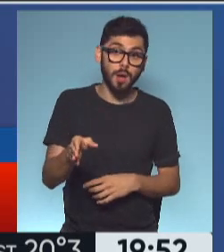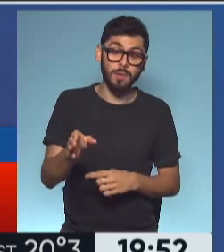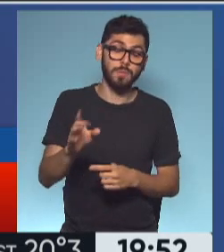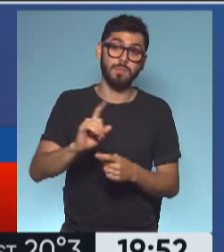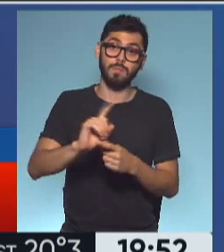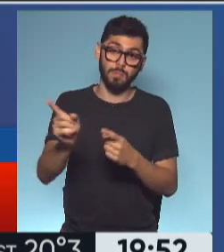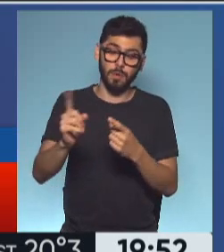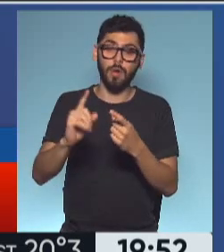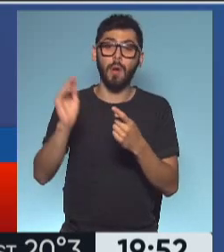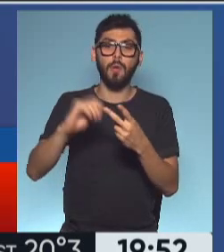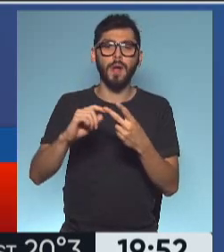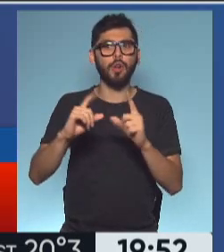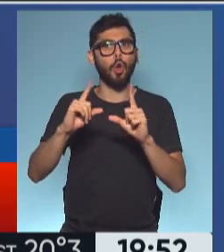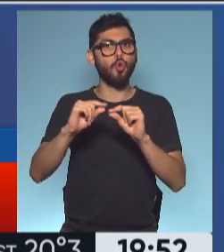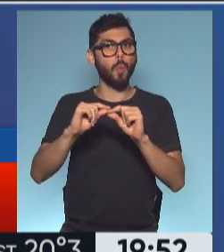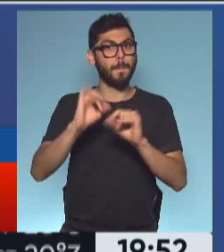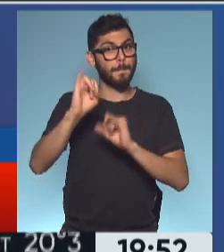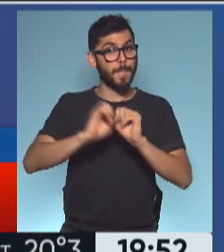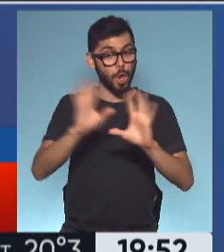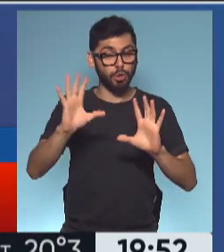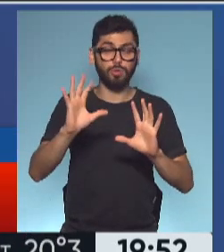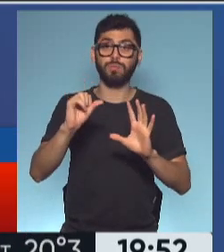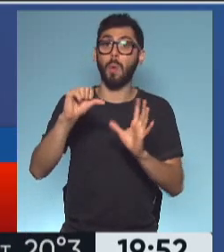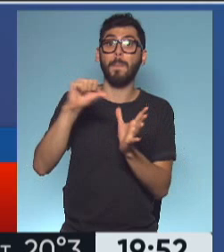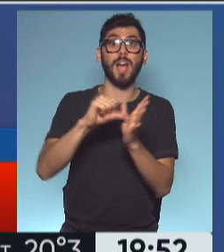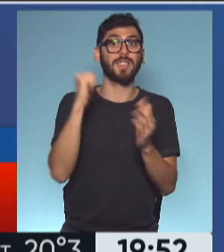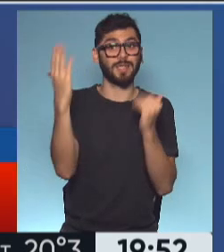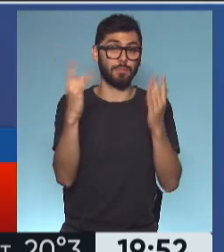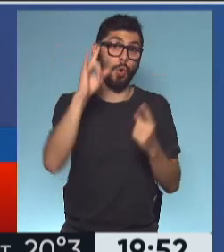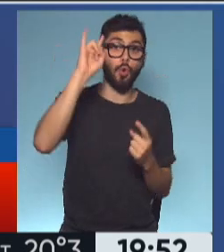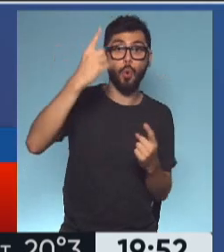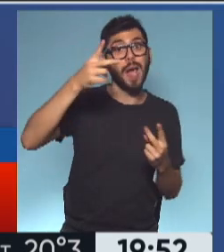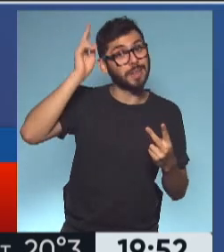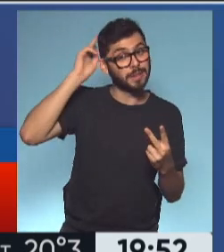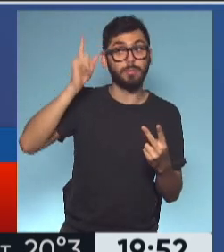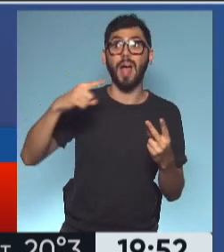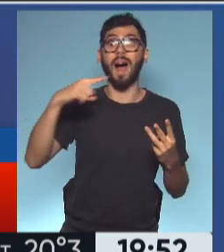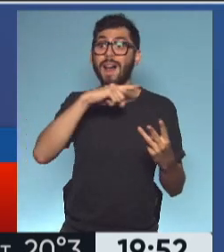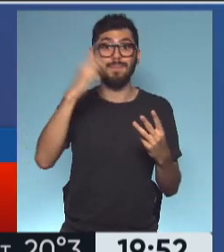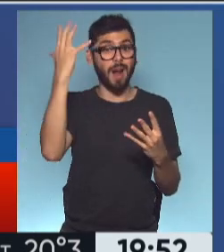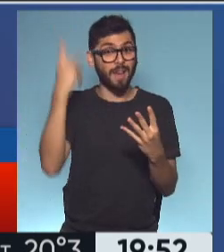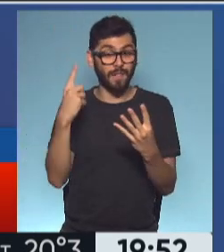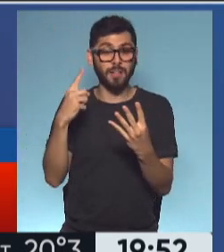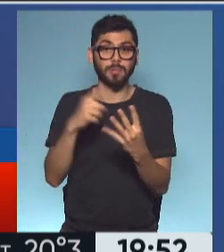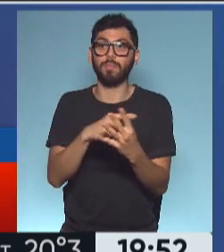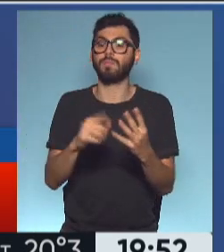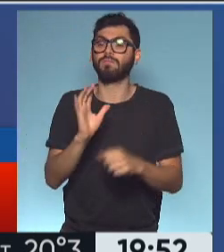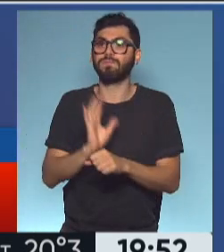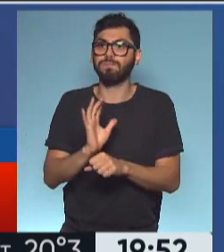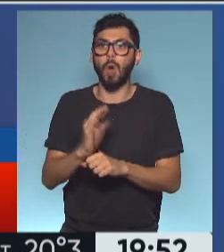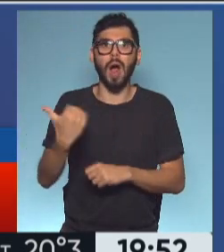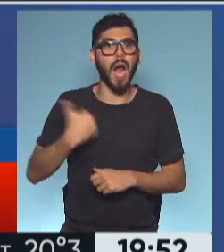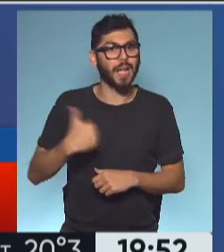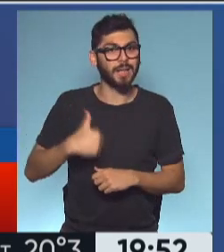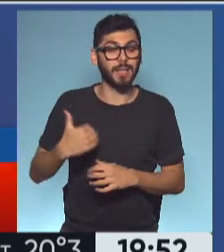algunas cifras, no solamente de países cercanos como Uruguay y Chile, sino también de Alemania y Francia, que explicarían por qué